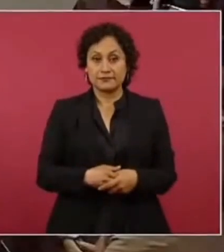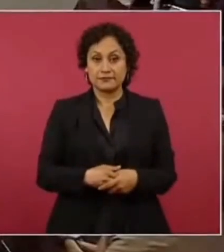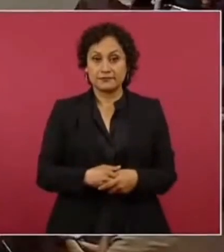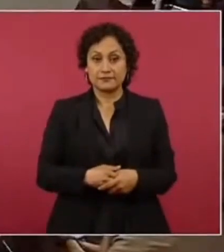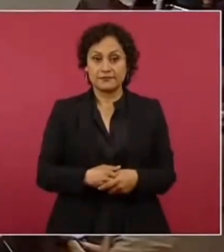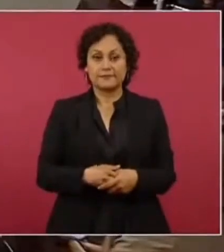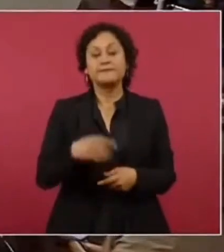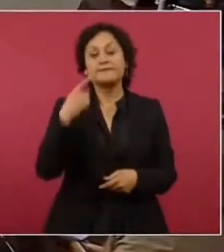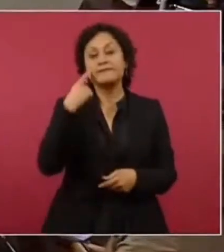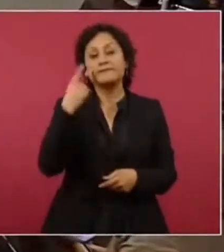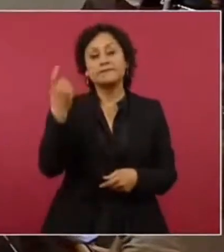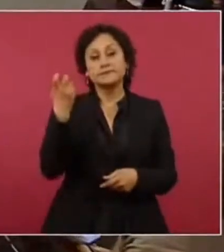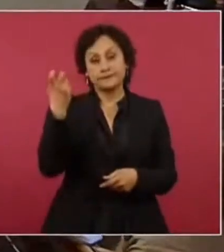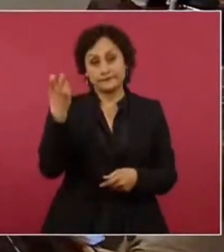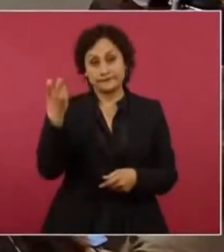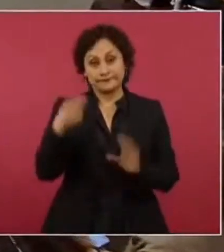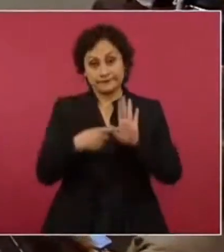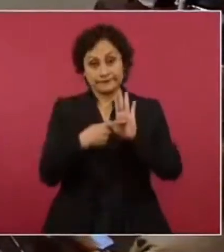miren